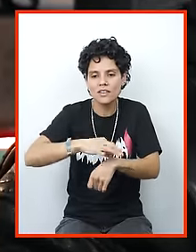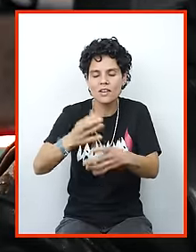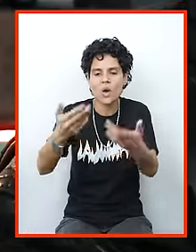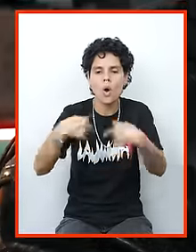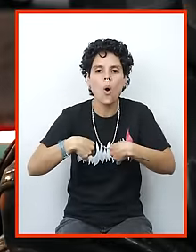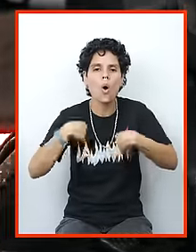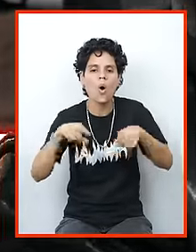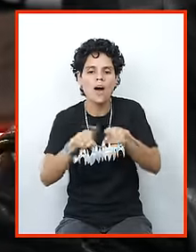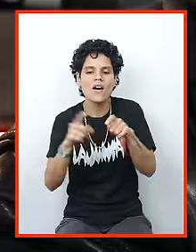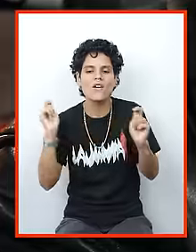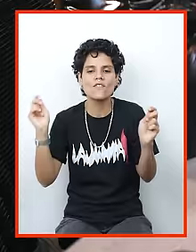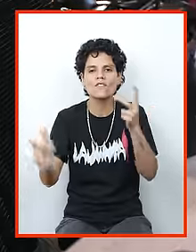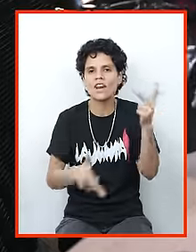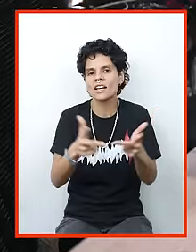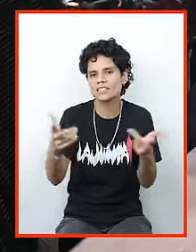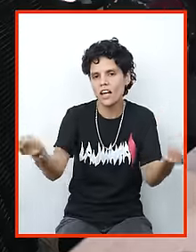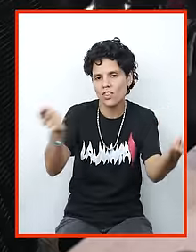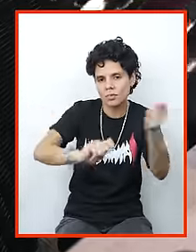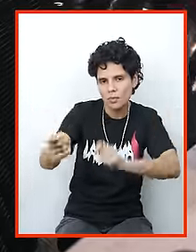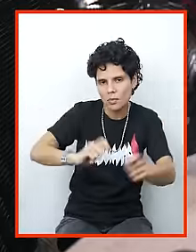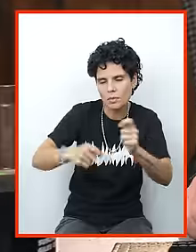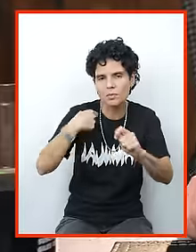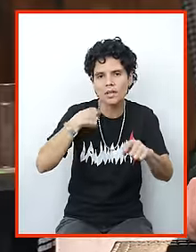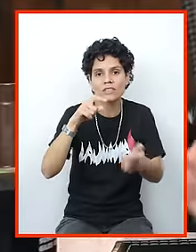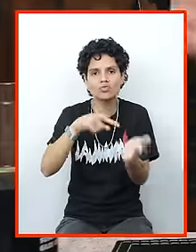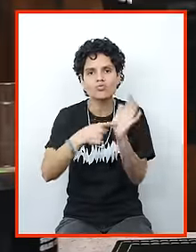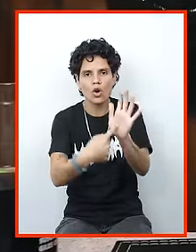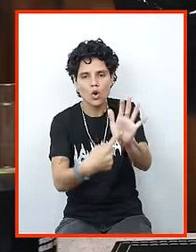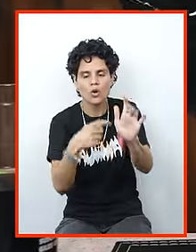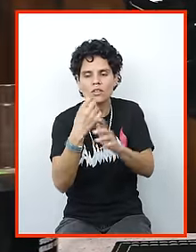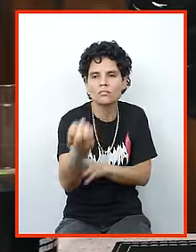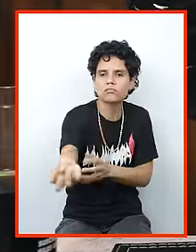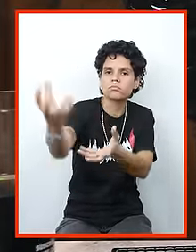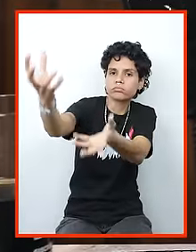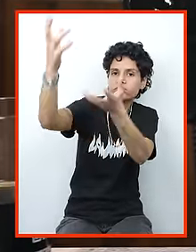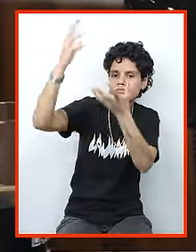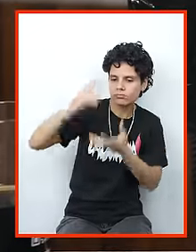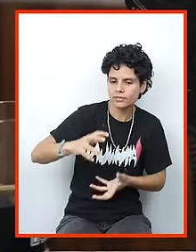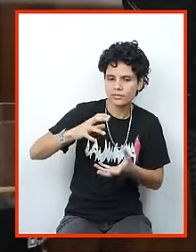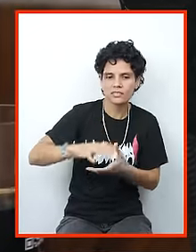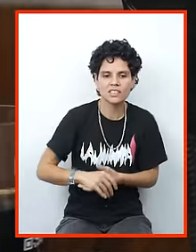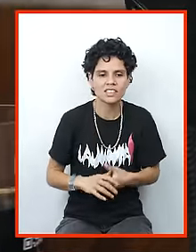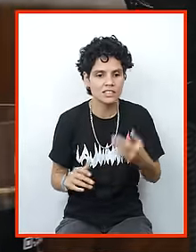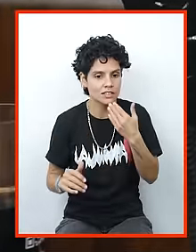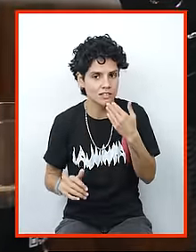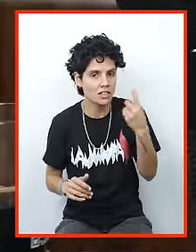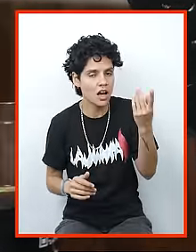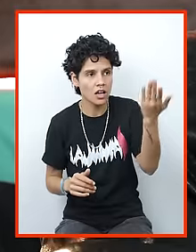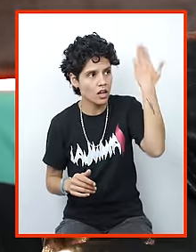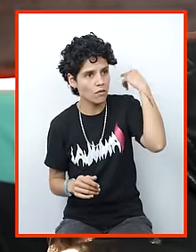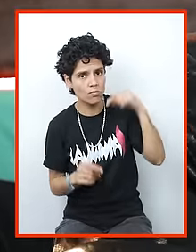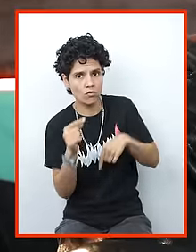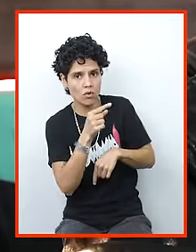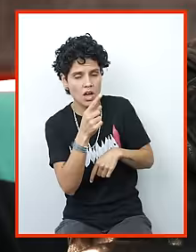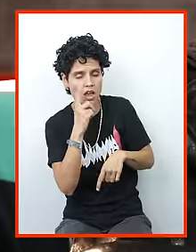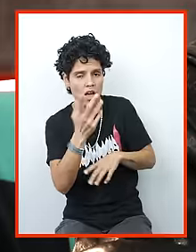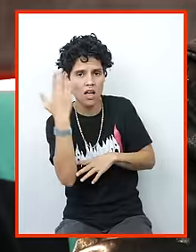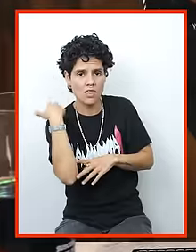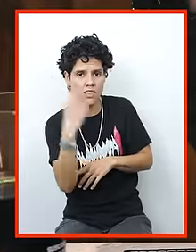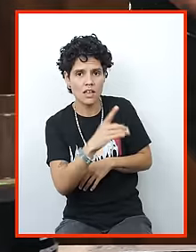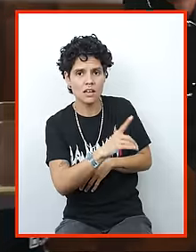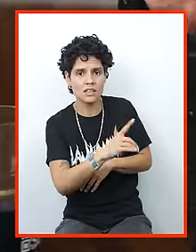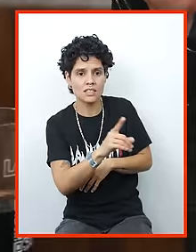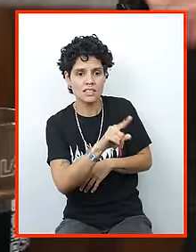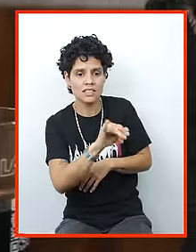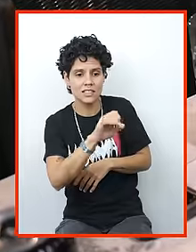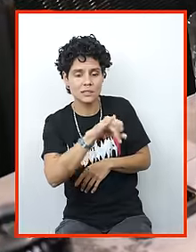Doctor Simi y los como que los disfrazan eso, y te los tiran en los shows. Sí, aquí el otro día en Quintero le estaban pegando a un Doctor Simi. A